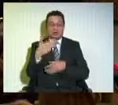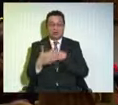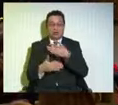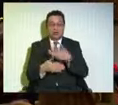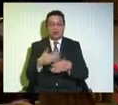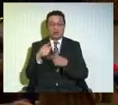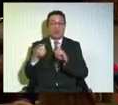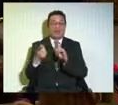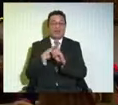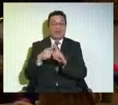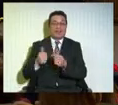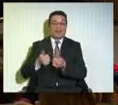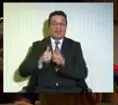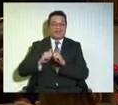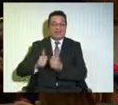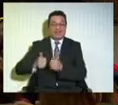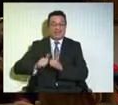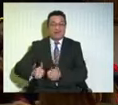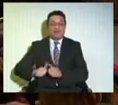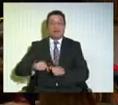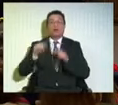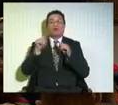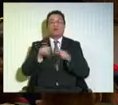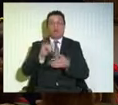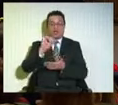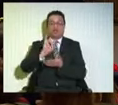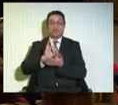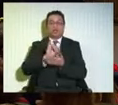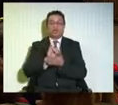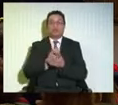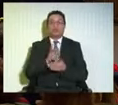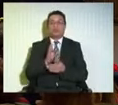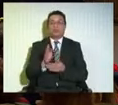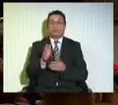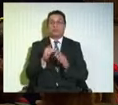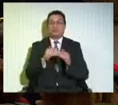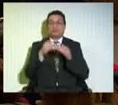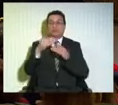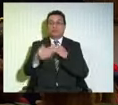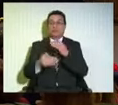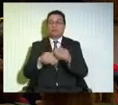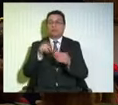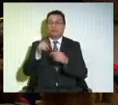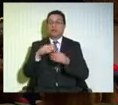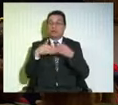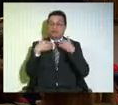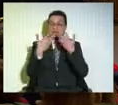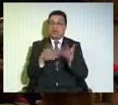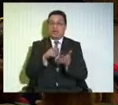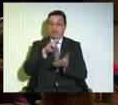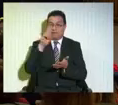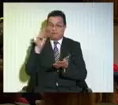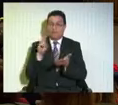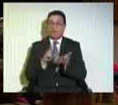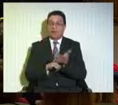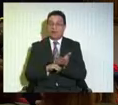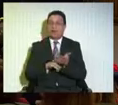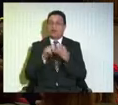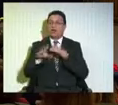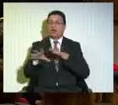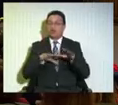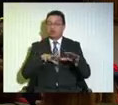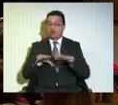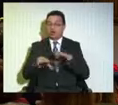estemos desafiando de manera de ser una institución de vanguardia, de ser una institución que entregue efectivamente